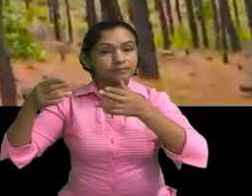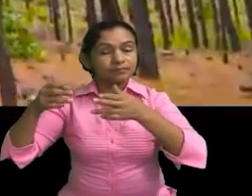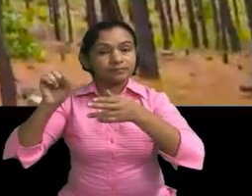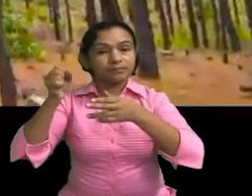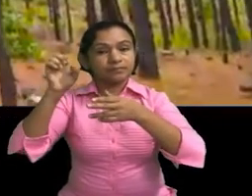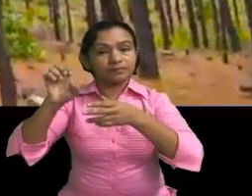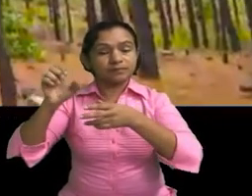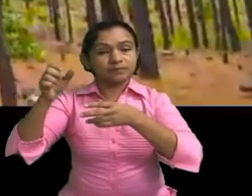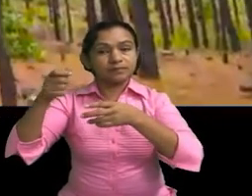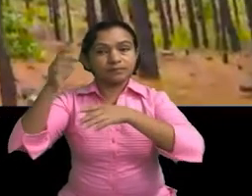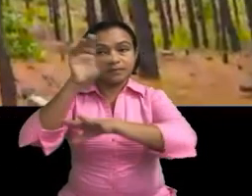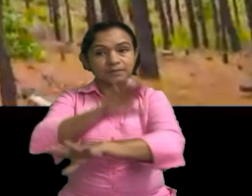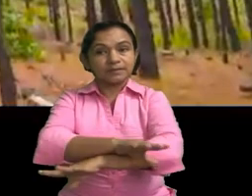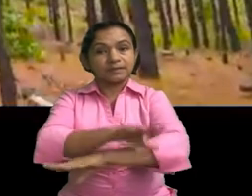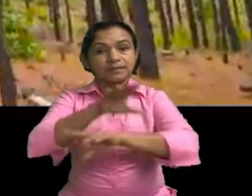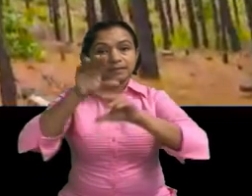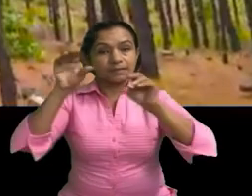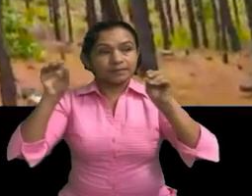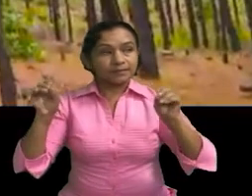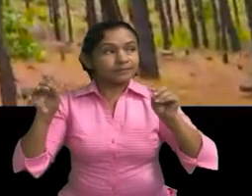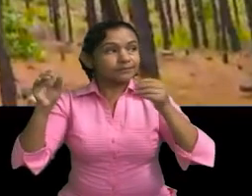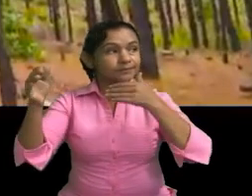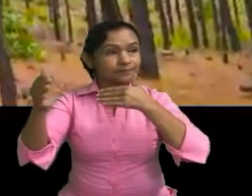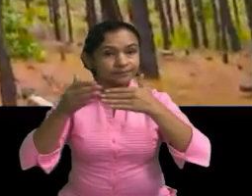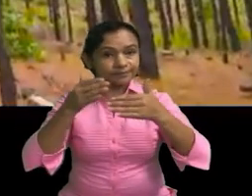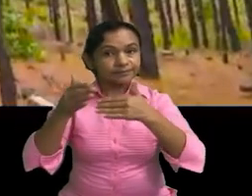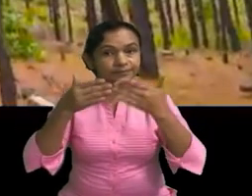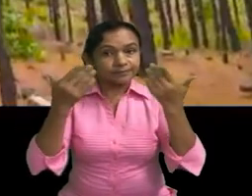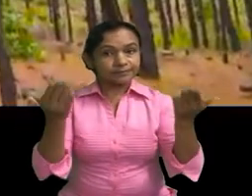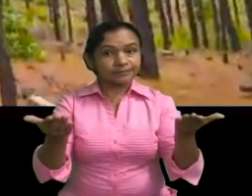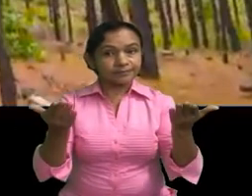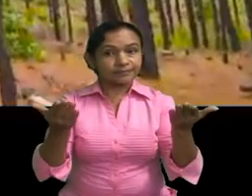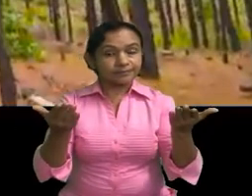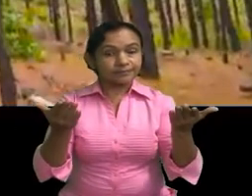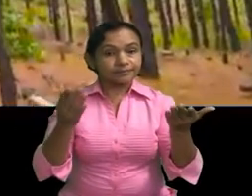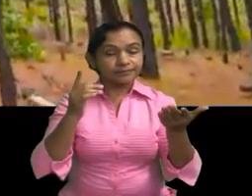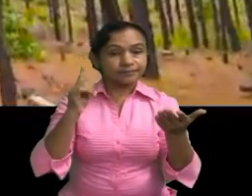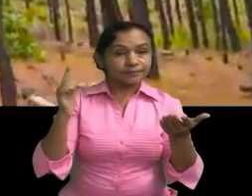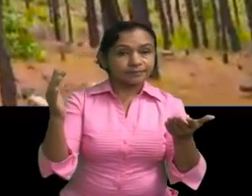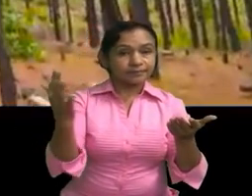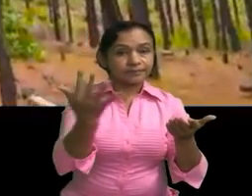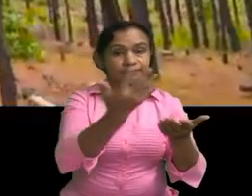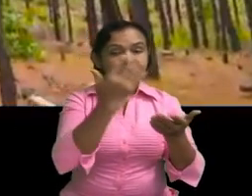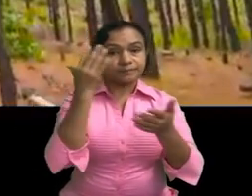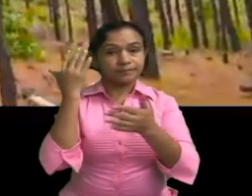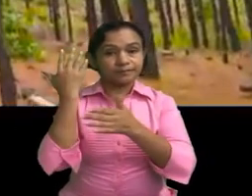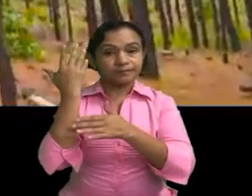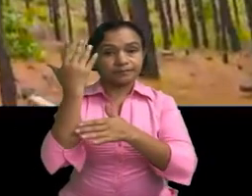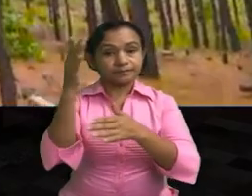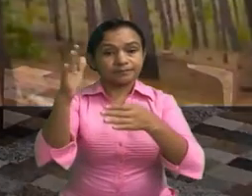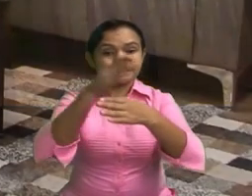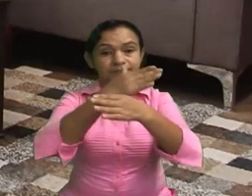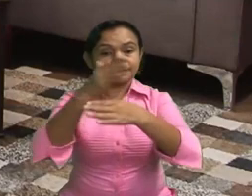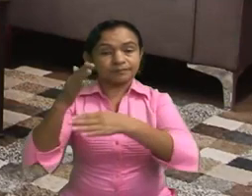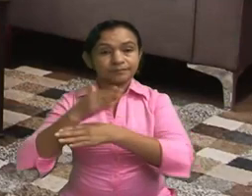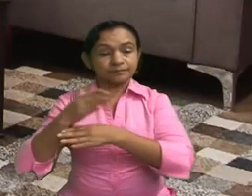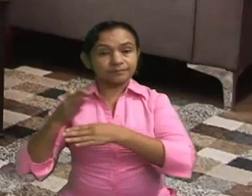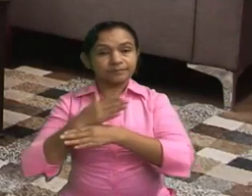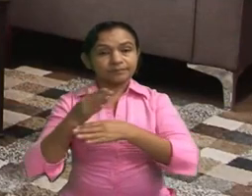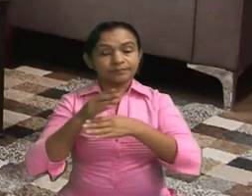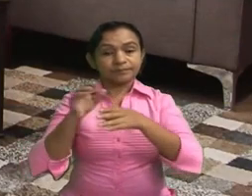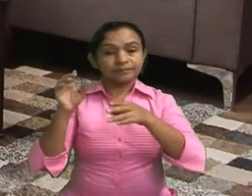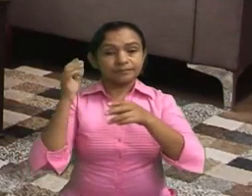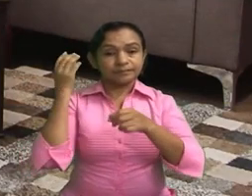del lado Jinotega, ¿verdad? Uh-huh. Entonces, y dentro de todo Bozaguas hay una diversidad de ecosistemas y